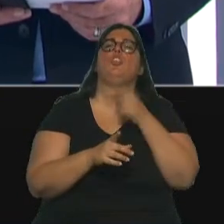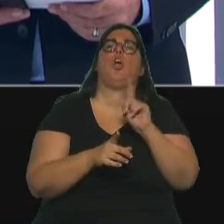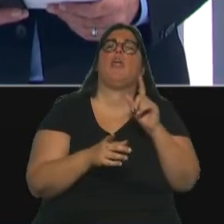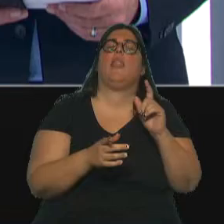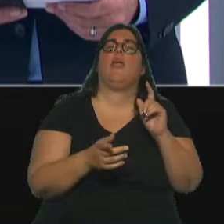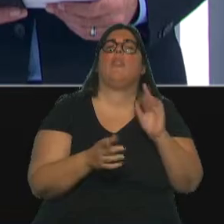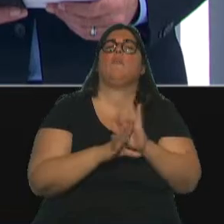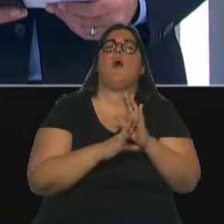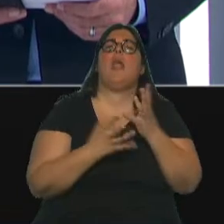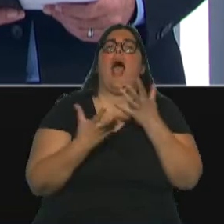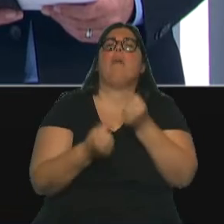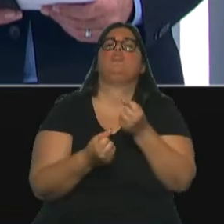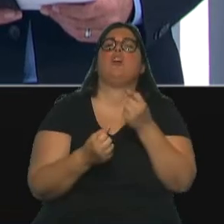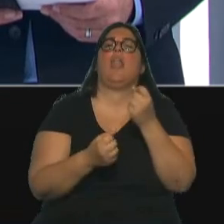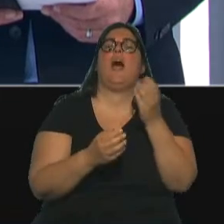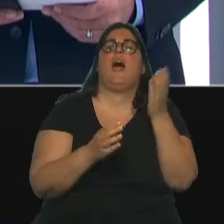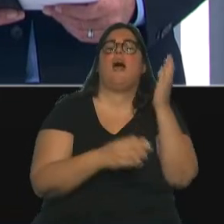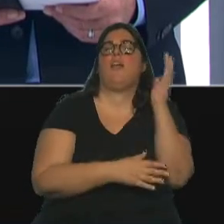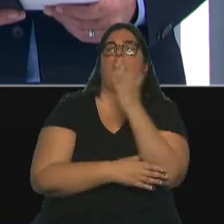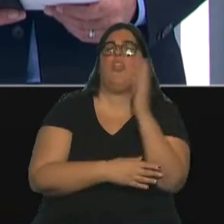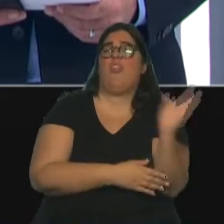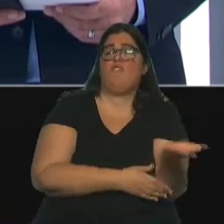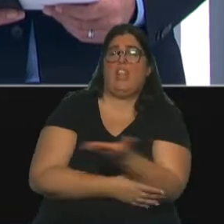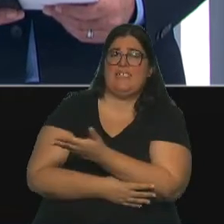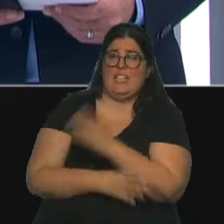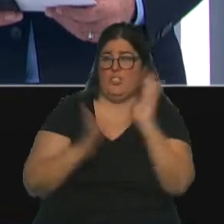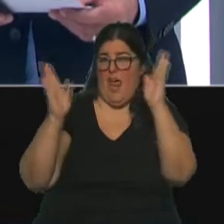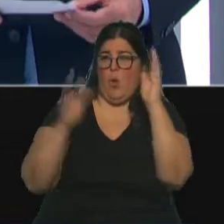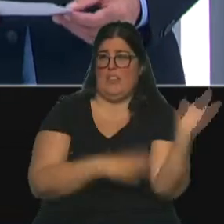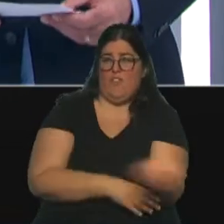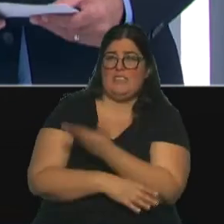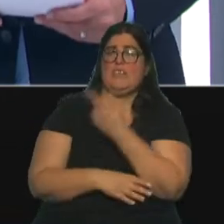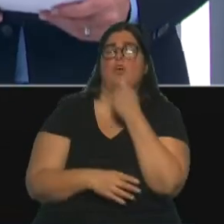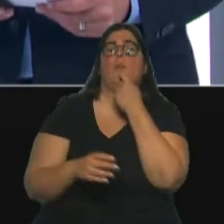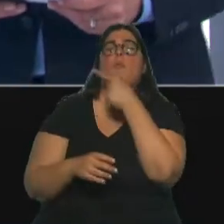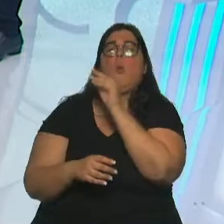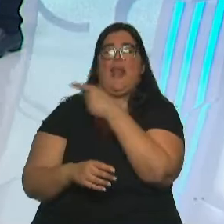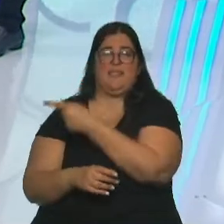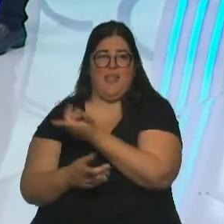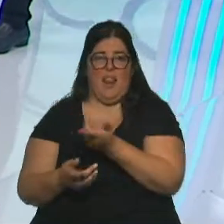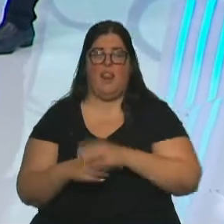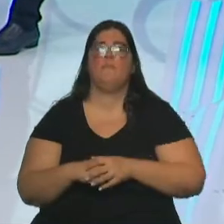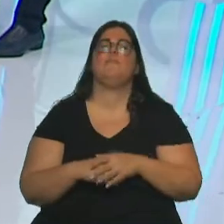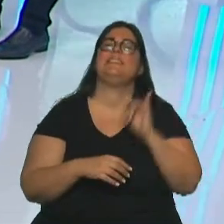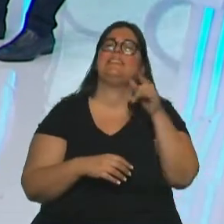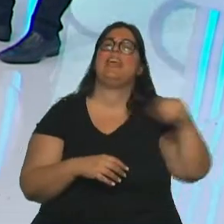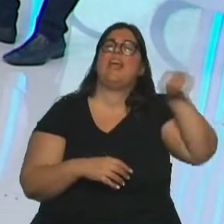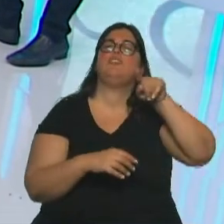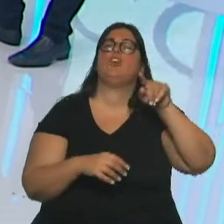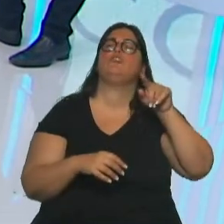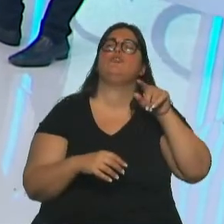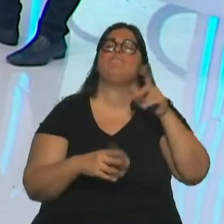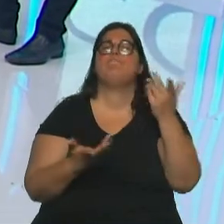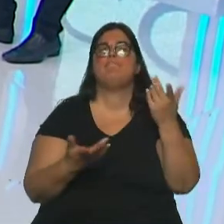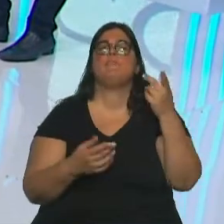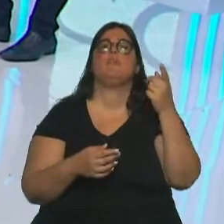de la deforestación en los países del Mercosur y notablemente en Brasil. Perdón, la cuestión es el tema de proteger.